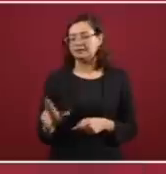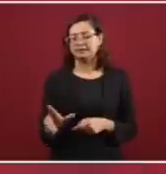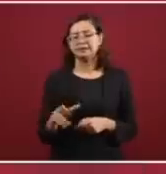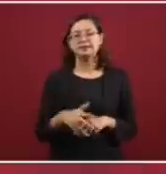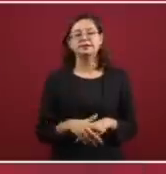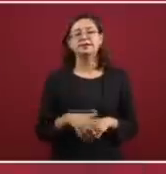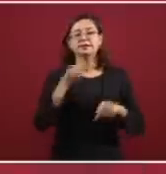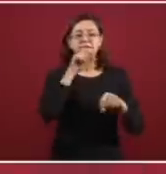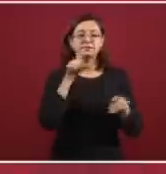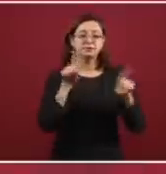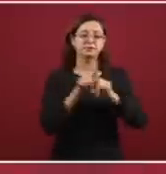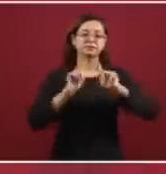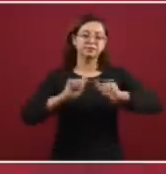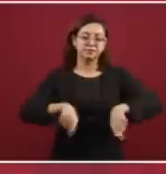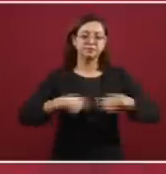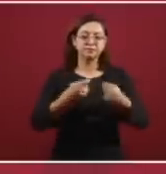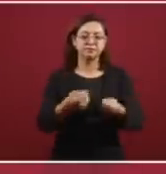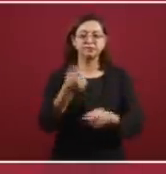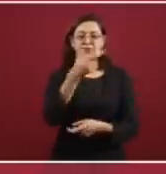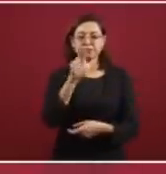reconocimientos y